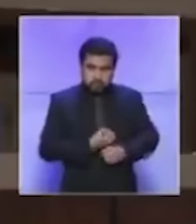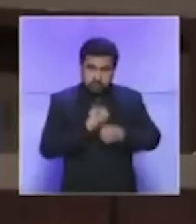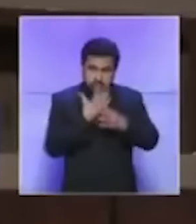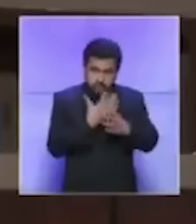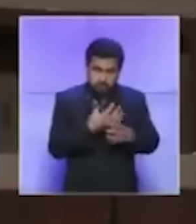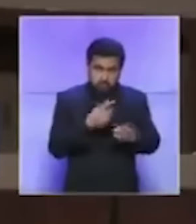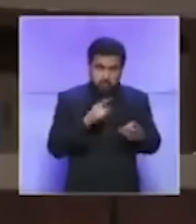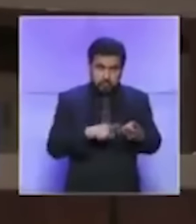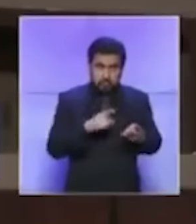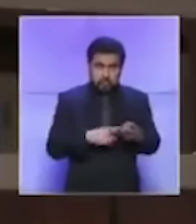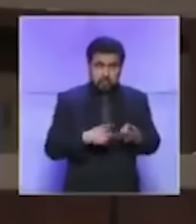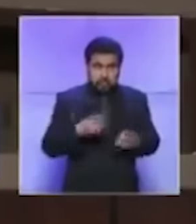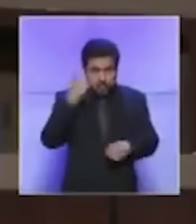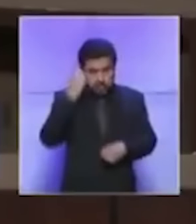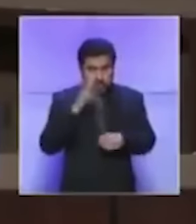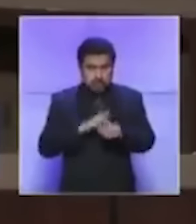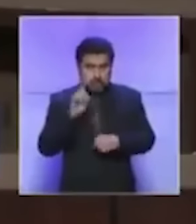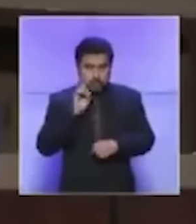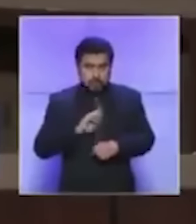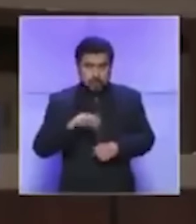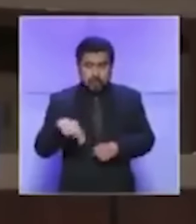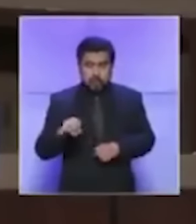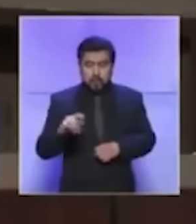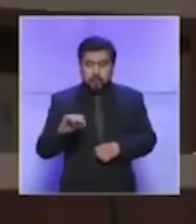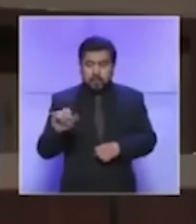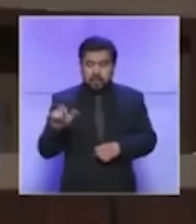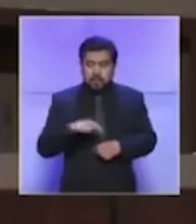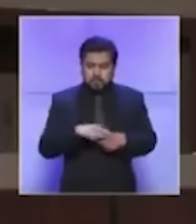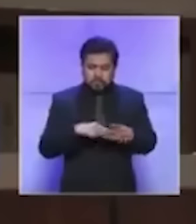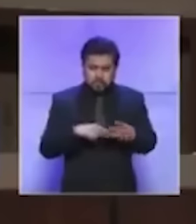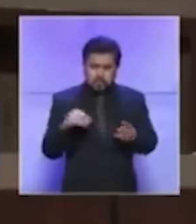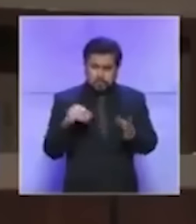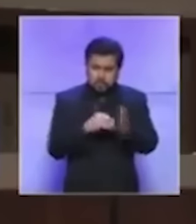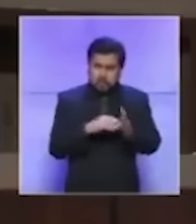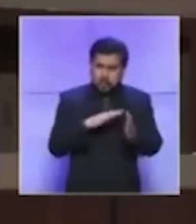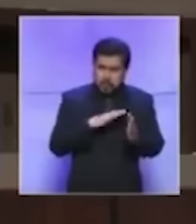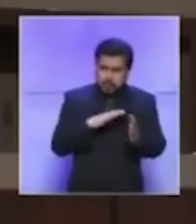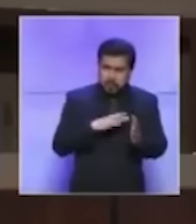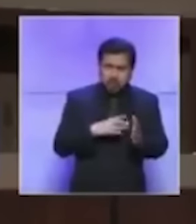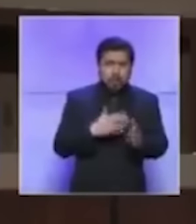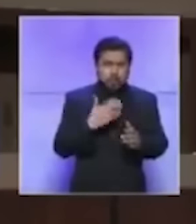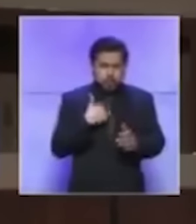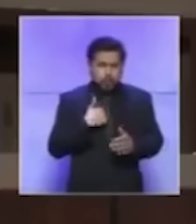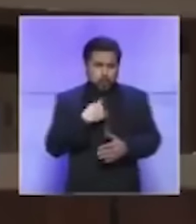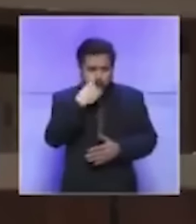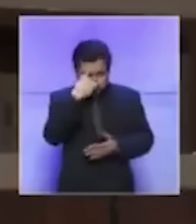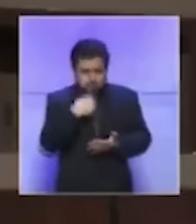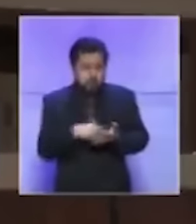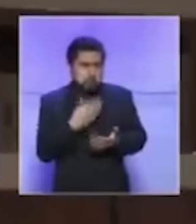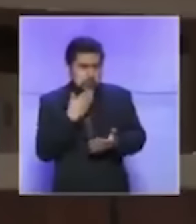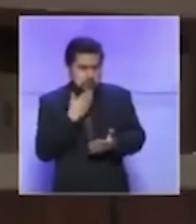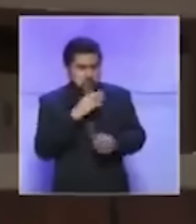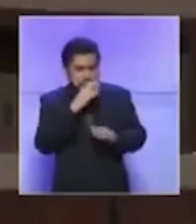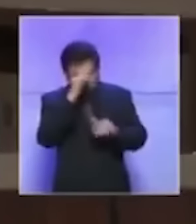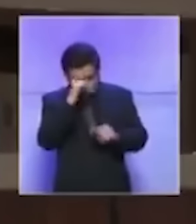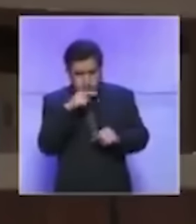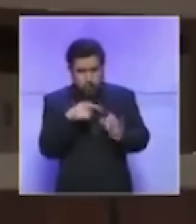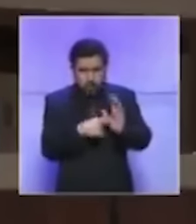de la directora de Notimex, constituyen un punto de partida razonable para que la autoridad